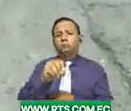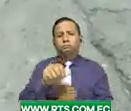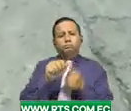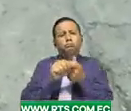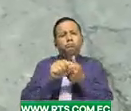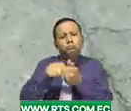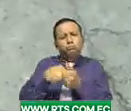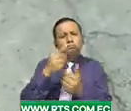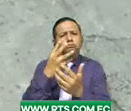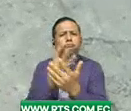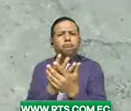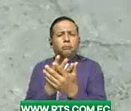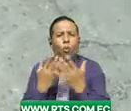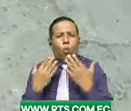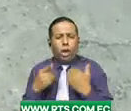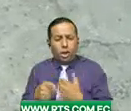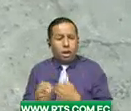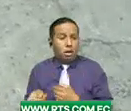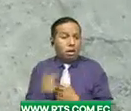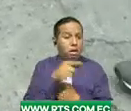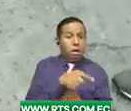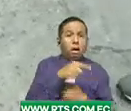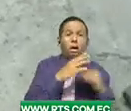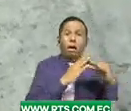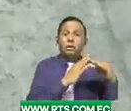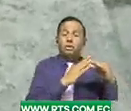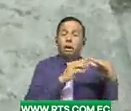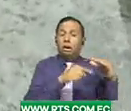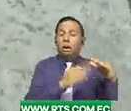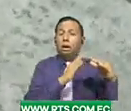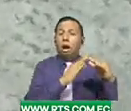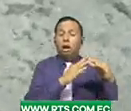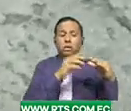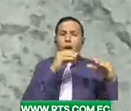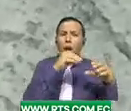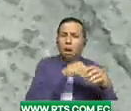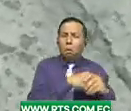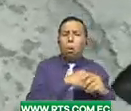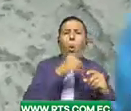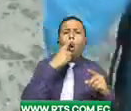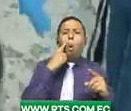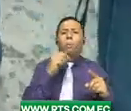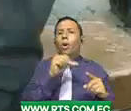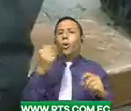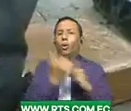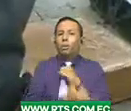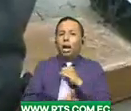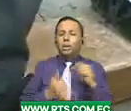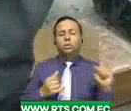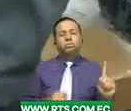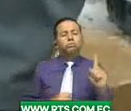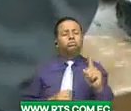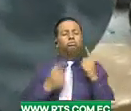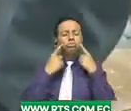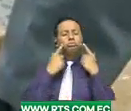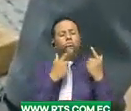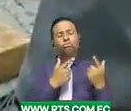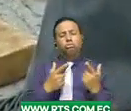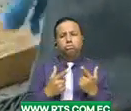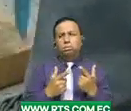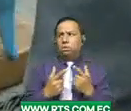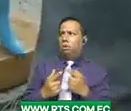en Guayaquil. En una vivienda, la cual era custodiada por un ciudadano extranjero, se encontró decenas de bloques de